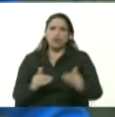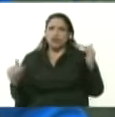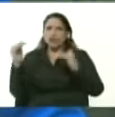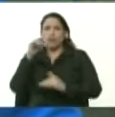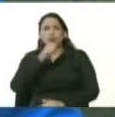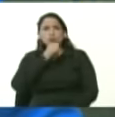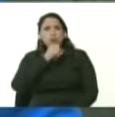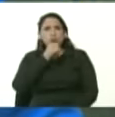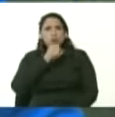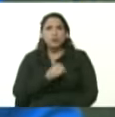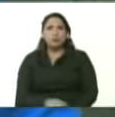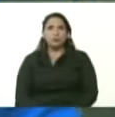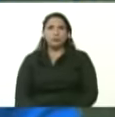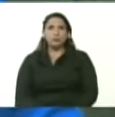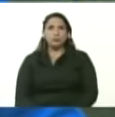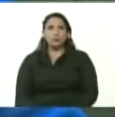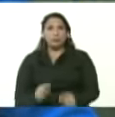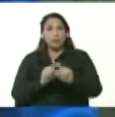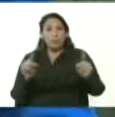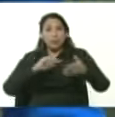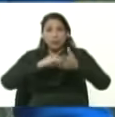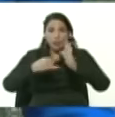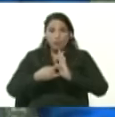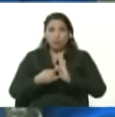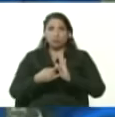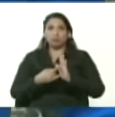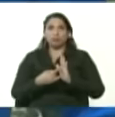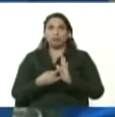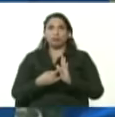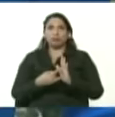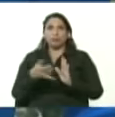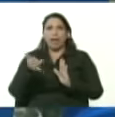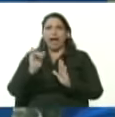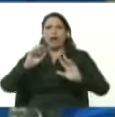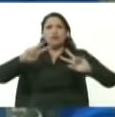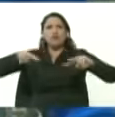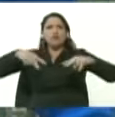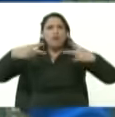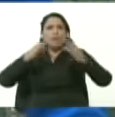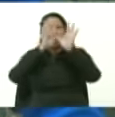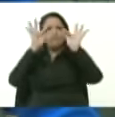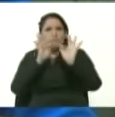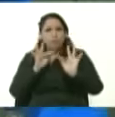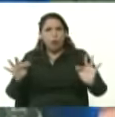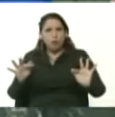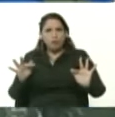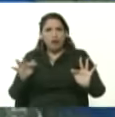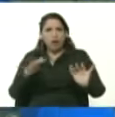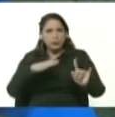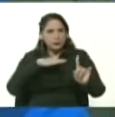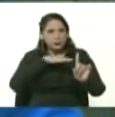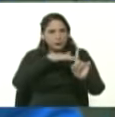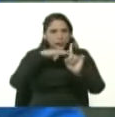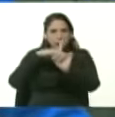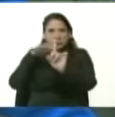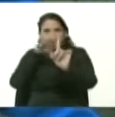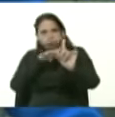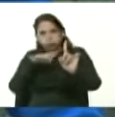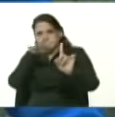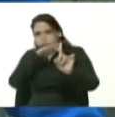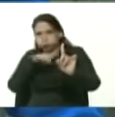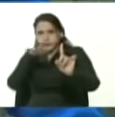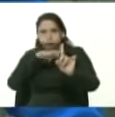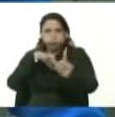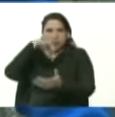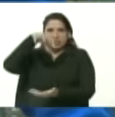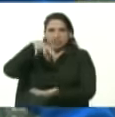mayores. Pero sin embargo, hay un nuevo tipo de terror o de terrorismo de Estado